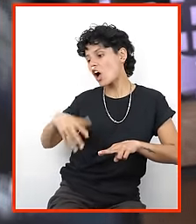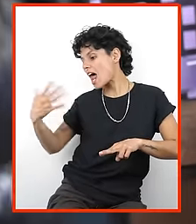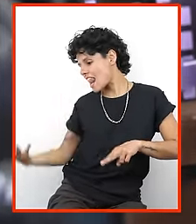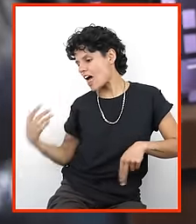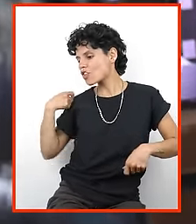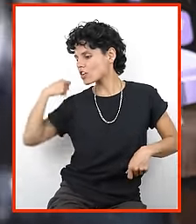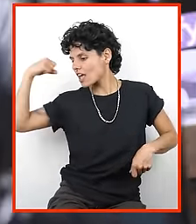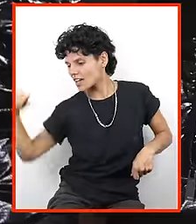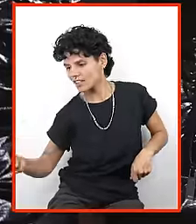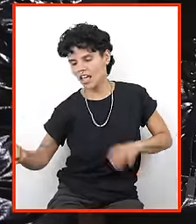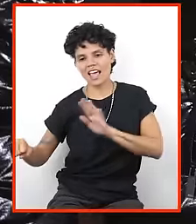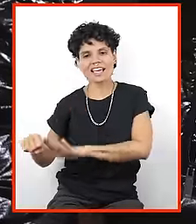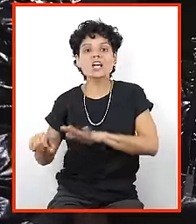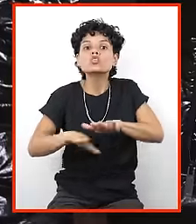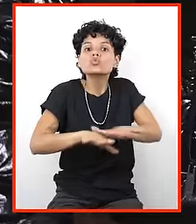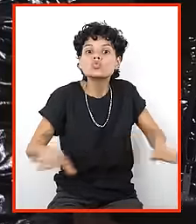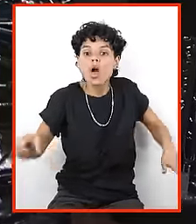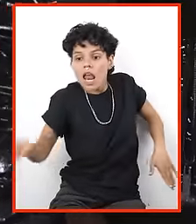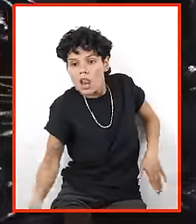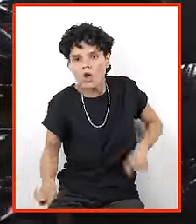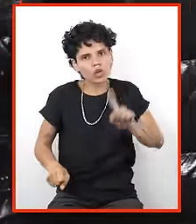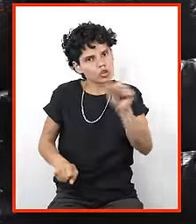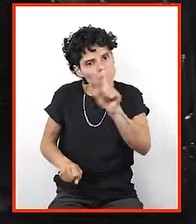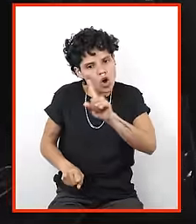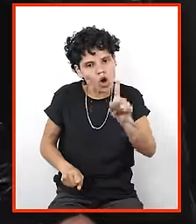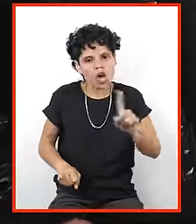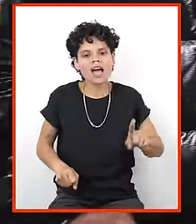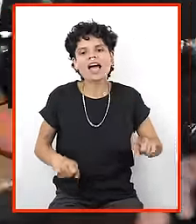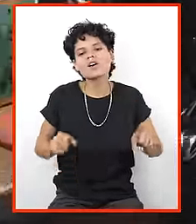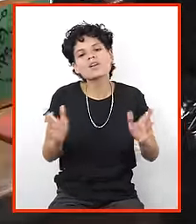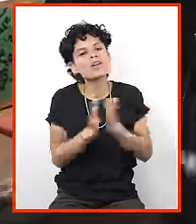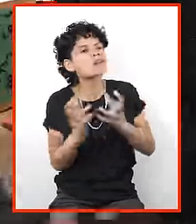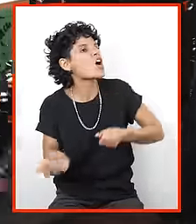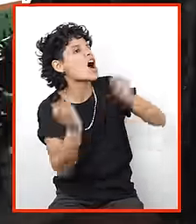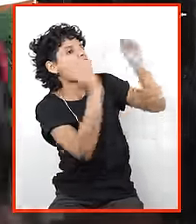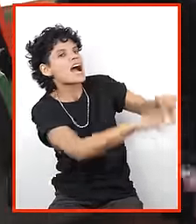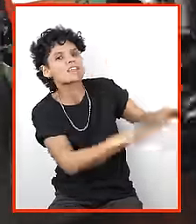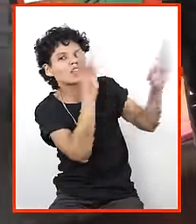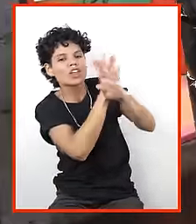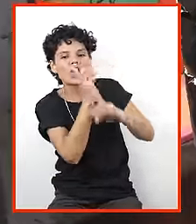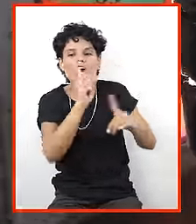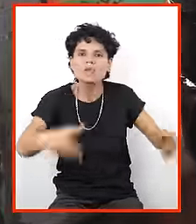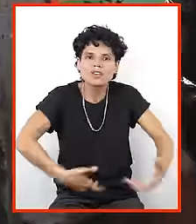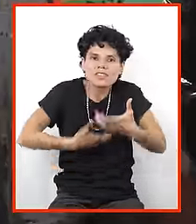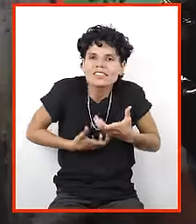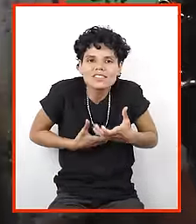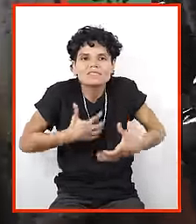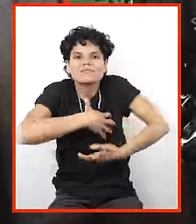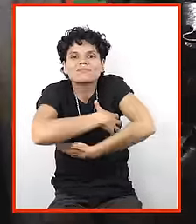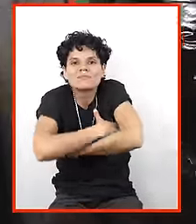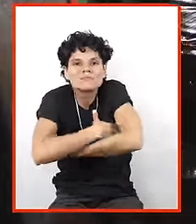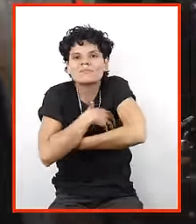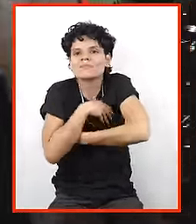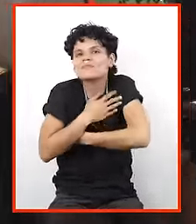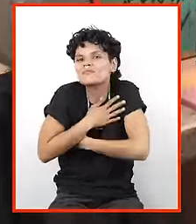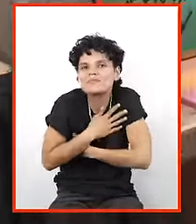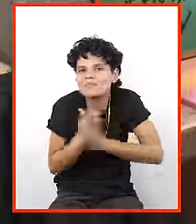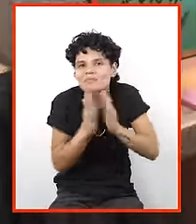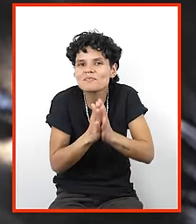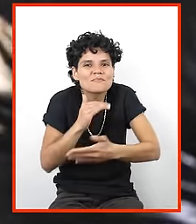lado mío está mi cartera. Ya, ni en el suelo, eso, ni lejos te, de mí. Te noté que pero ya, un poquito. No hay problema, no hay problema, dejémosla ahí.